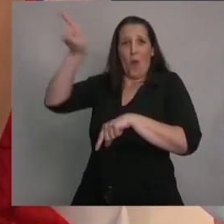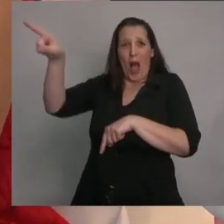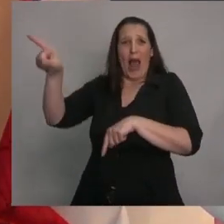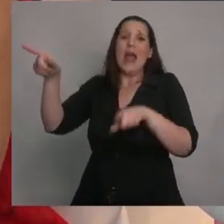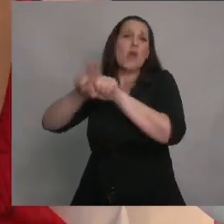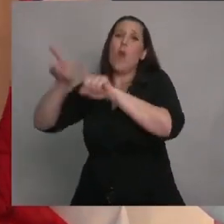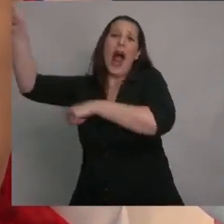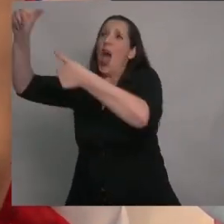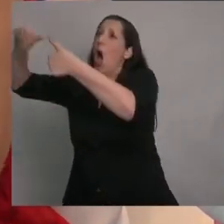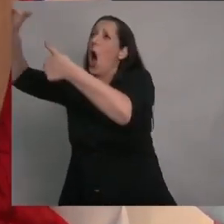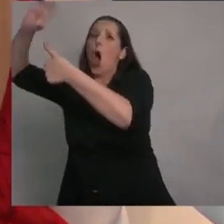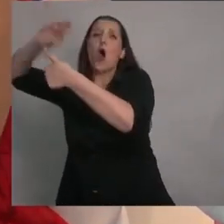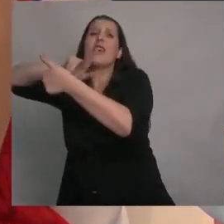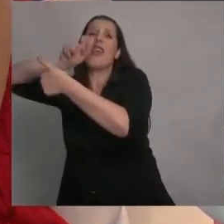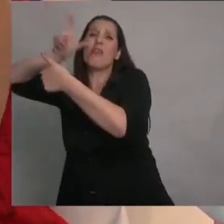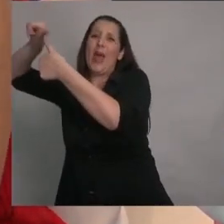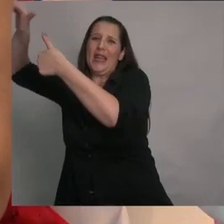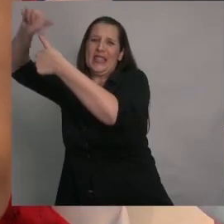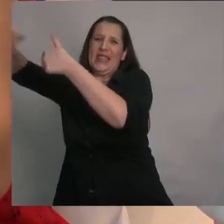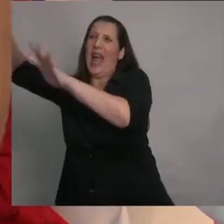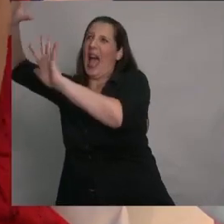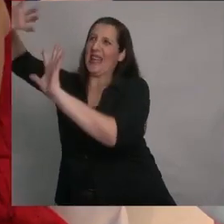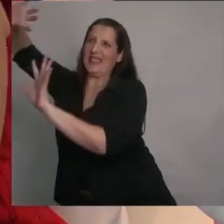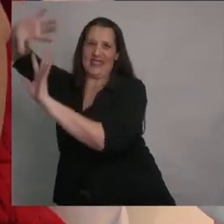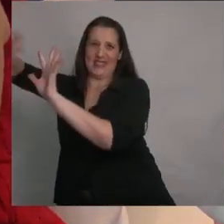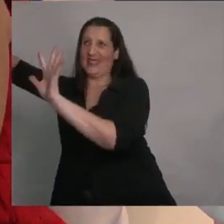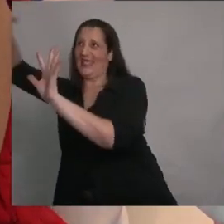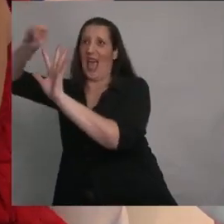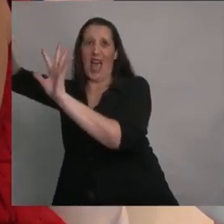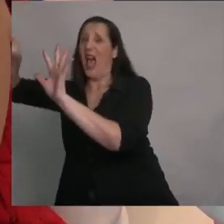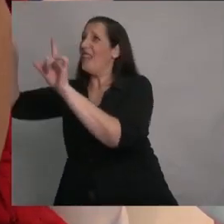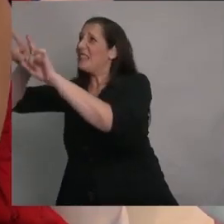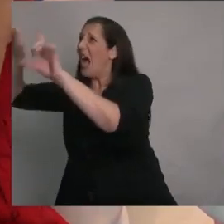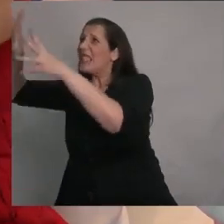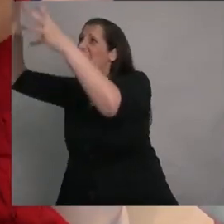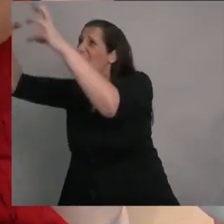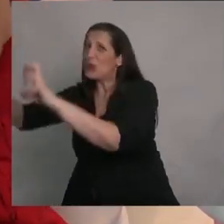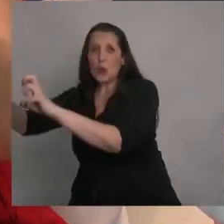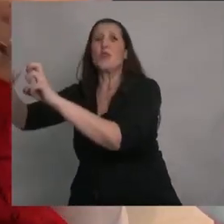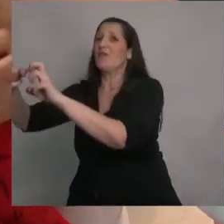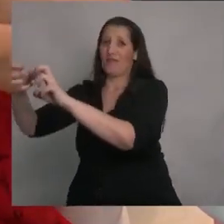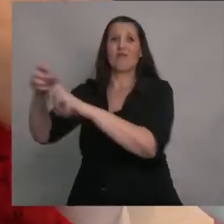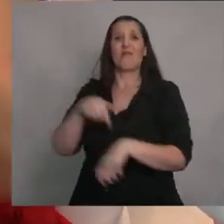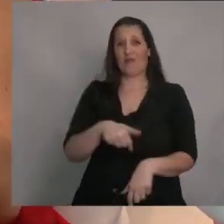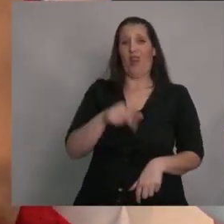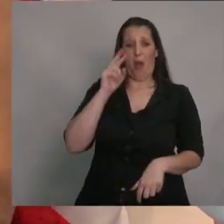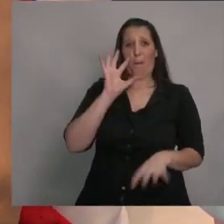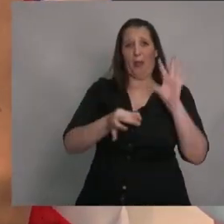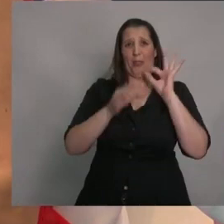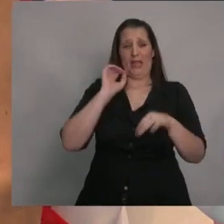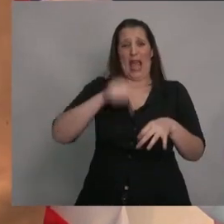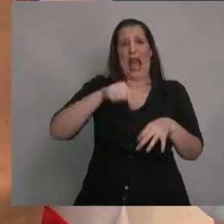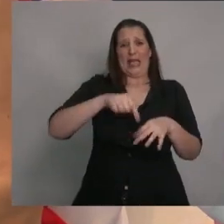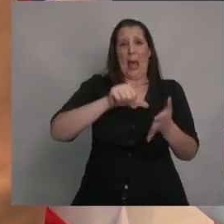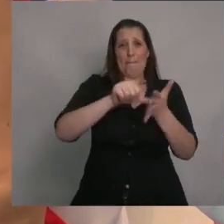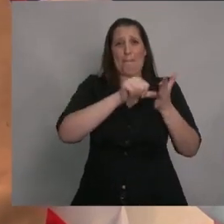Oriente, y uno de los métodos es la guerra religiosa, es el faccionalismo religioso. Veo diversos indicios, no puedo hablar de